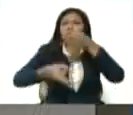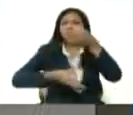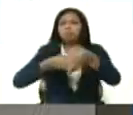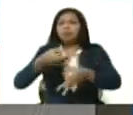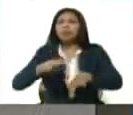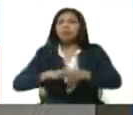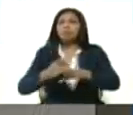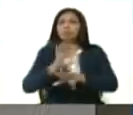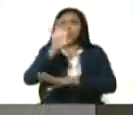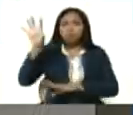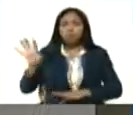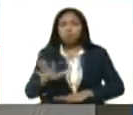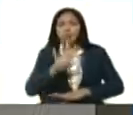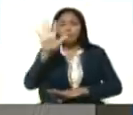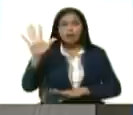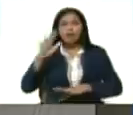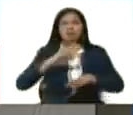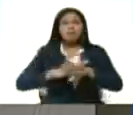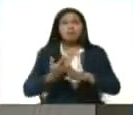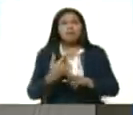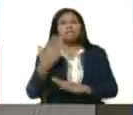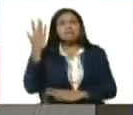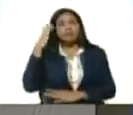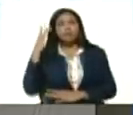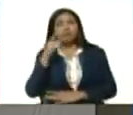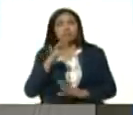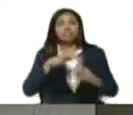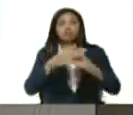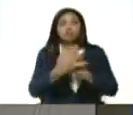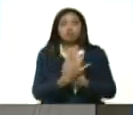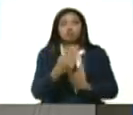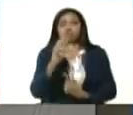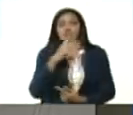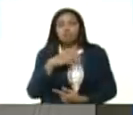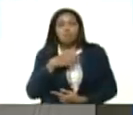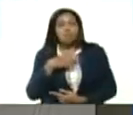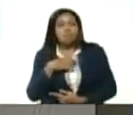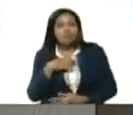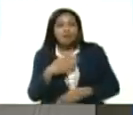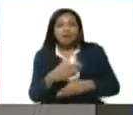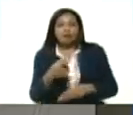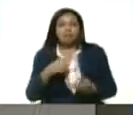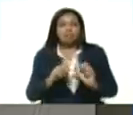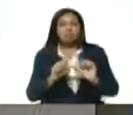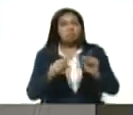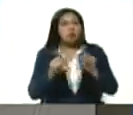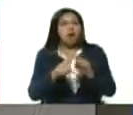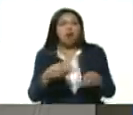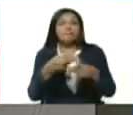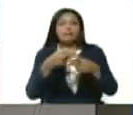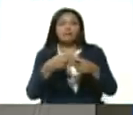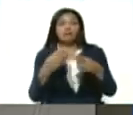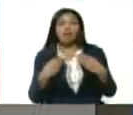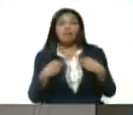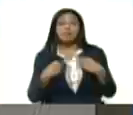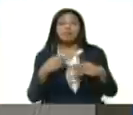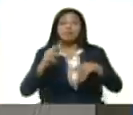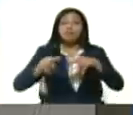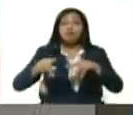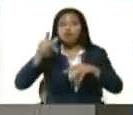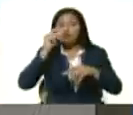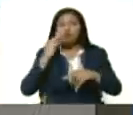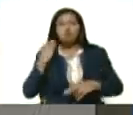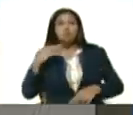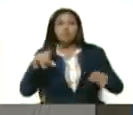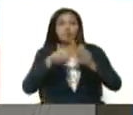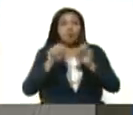al país cómo es que, sabiendo que esa situación estaba ocurriendo allí, puso en riesgo la vida de niños, la vida de